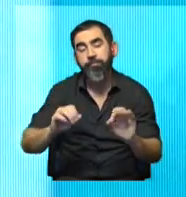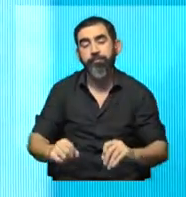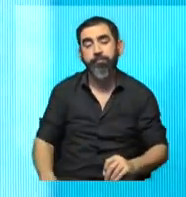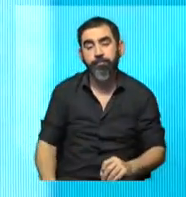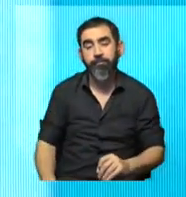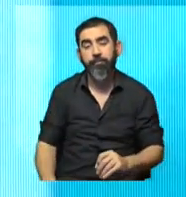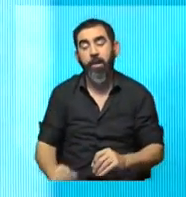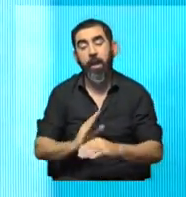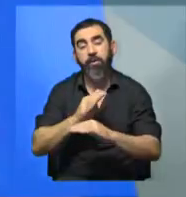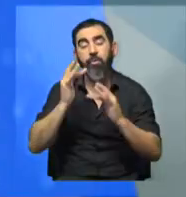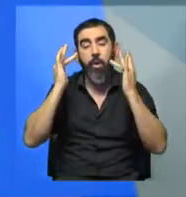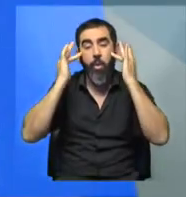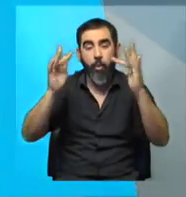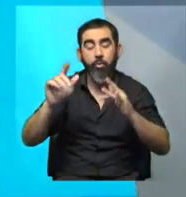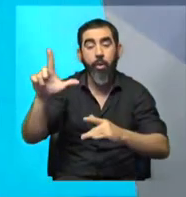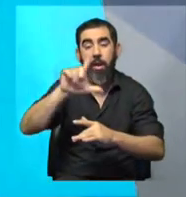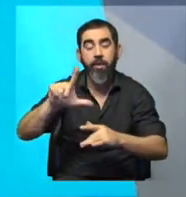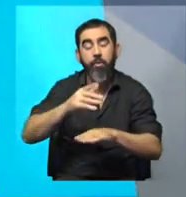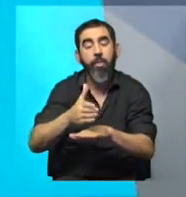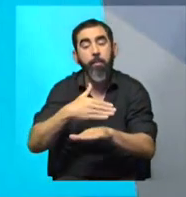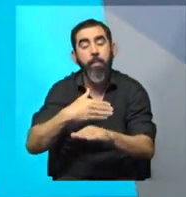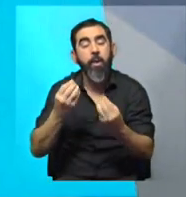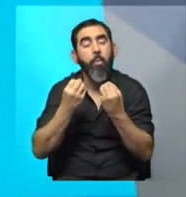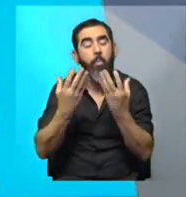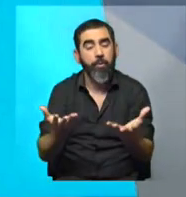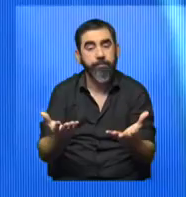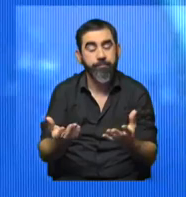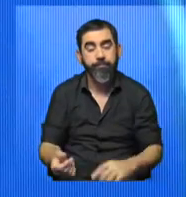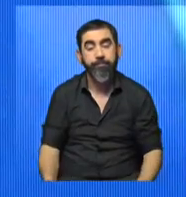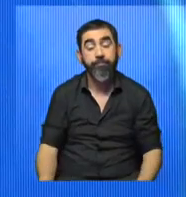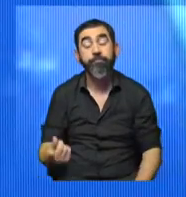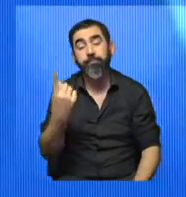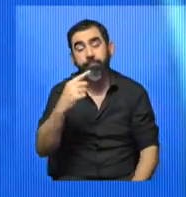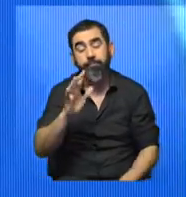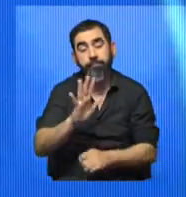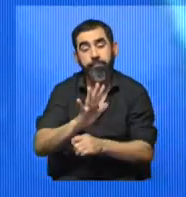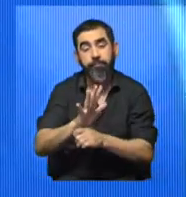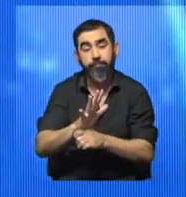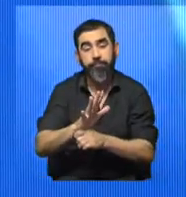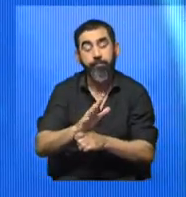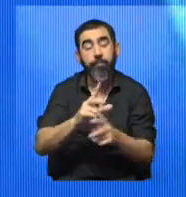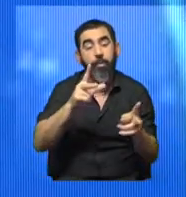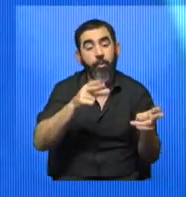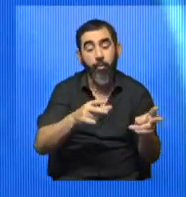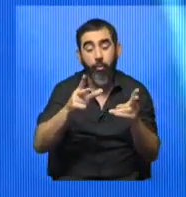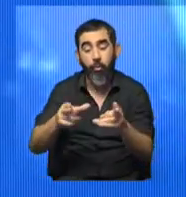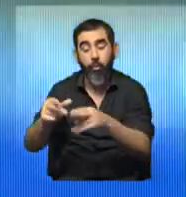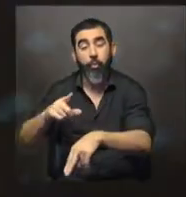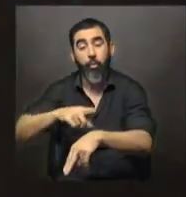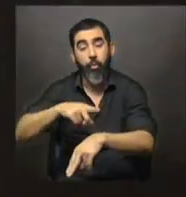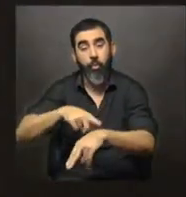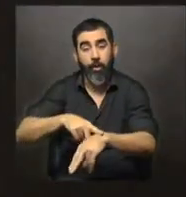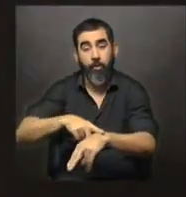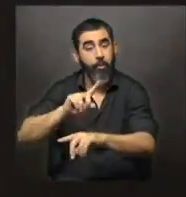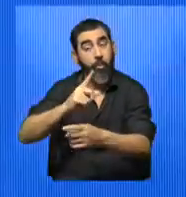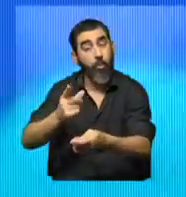el acceso a la educación media tan temprana. ¿Tá? Y para eso hicimos como uso de los turnos, que no son tan frecuentes